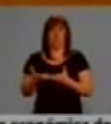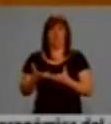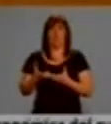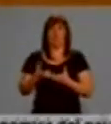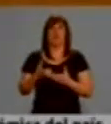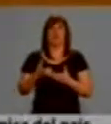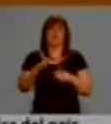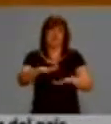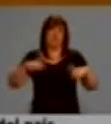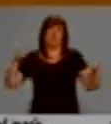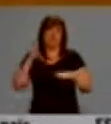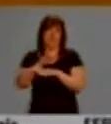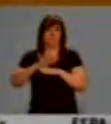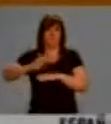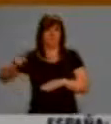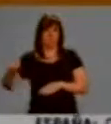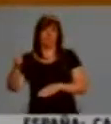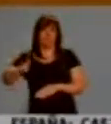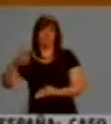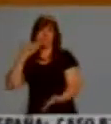parlamentario, junto con otros, solicitó,